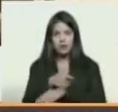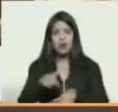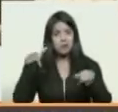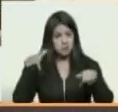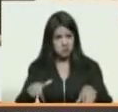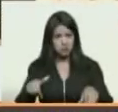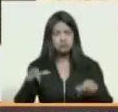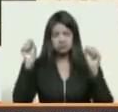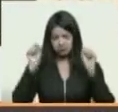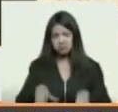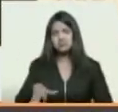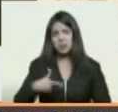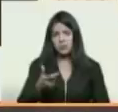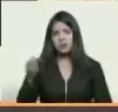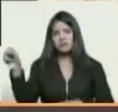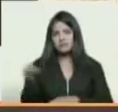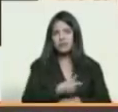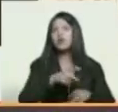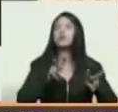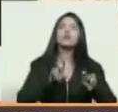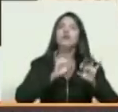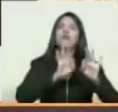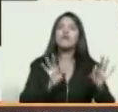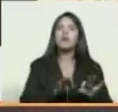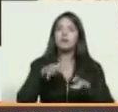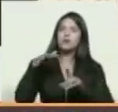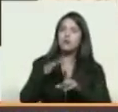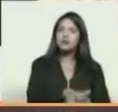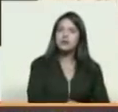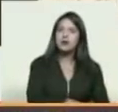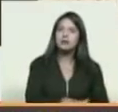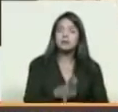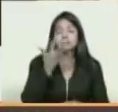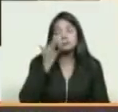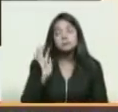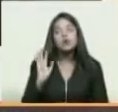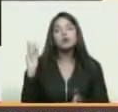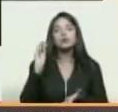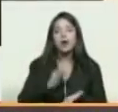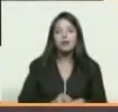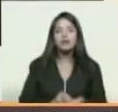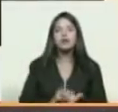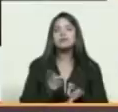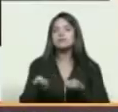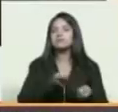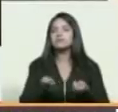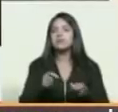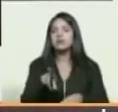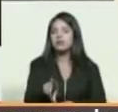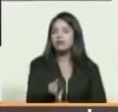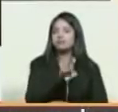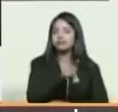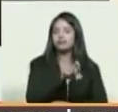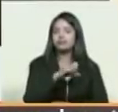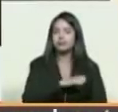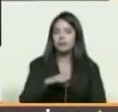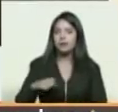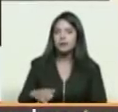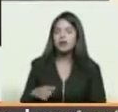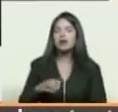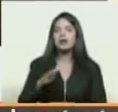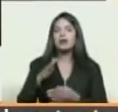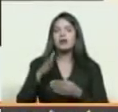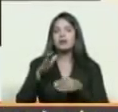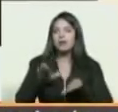poder vencer a este modelo excluyente que pretende volver al régimen de privatización, de congelación